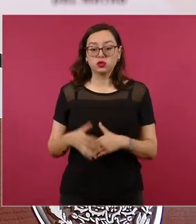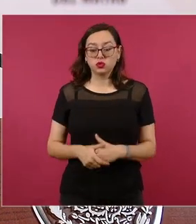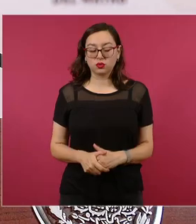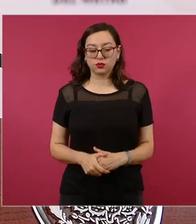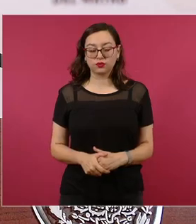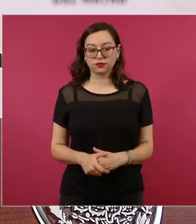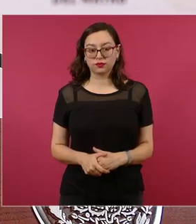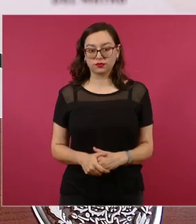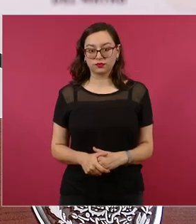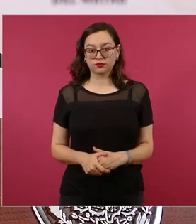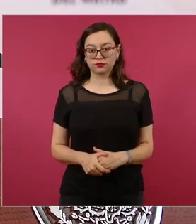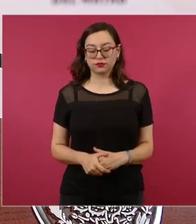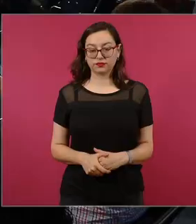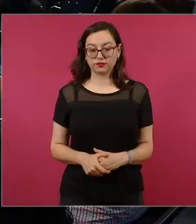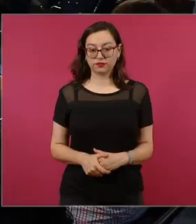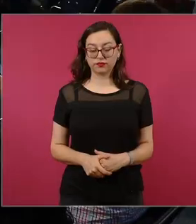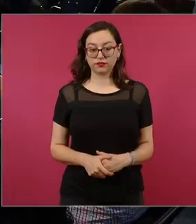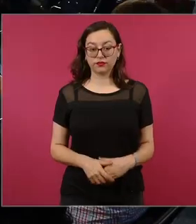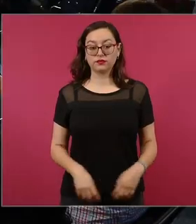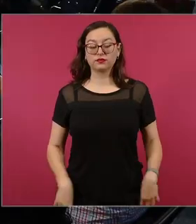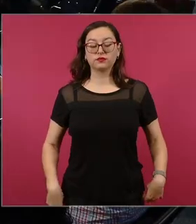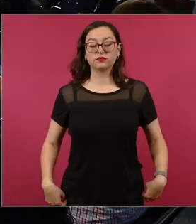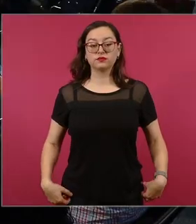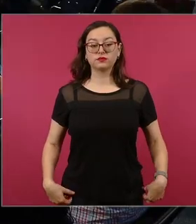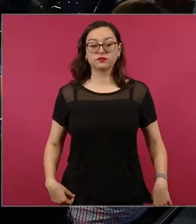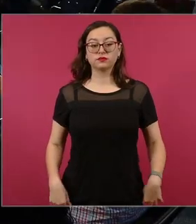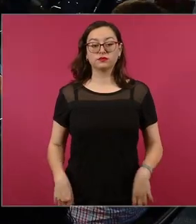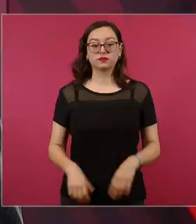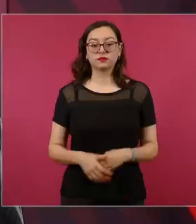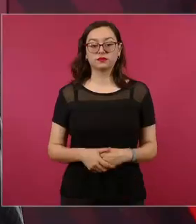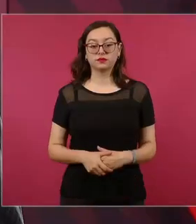Pues ¿cómo informan los partidos